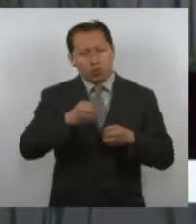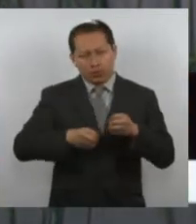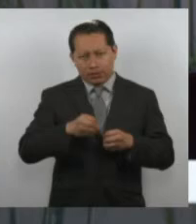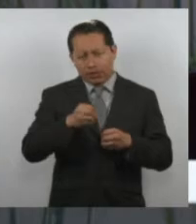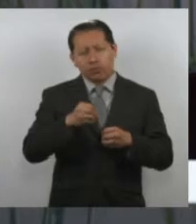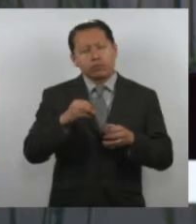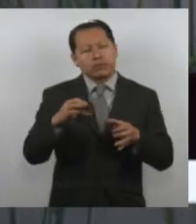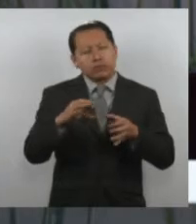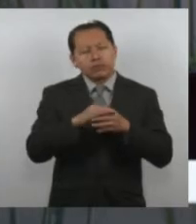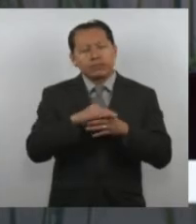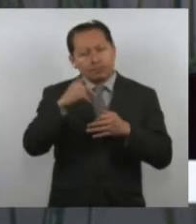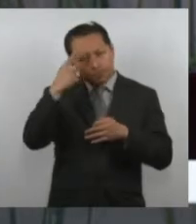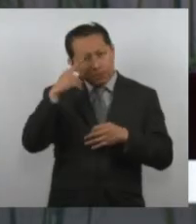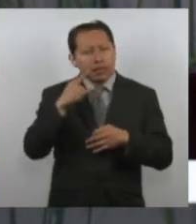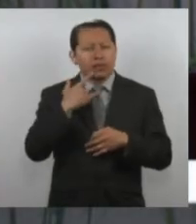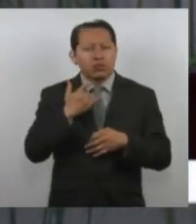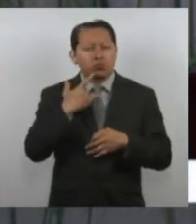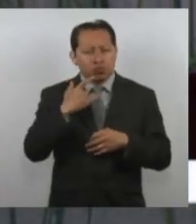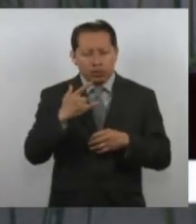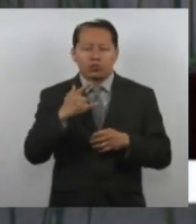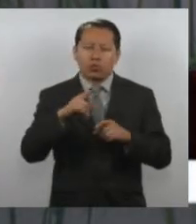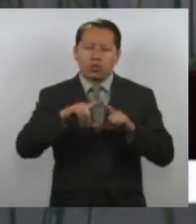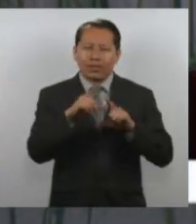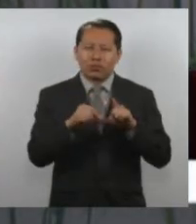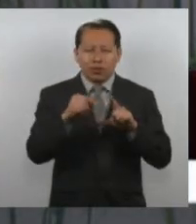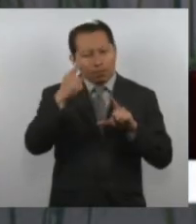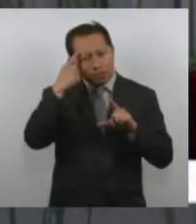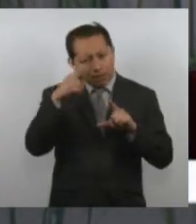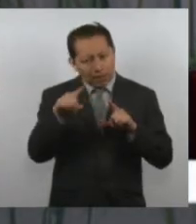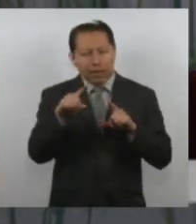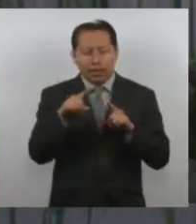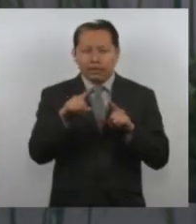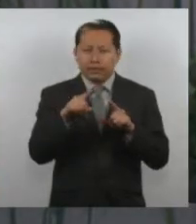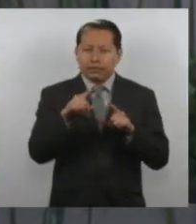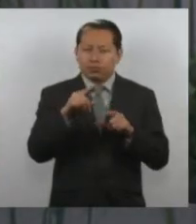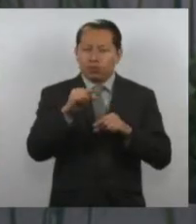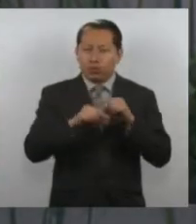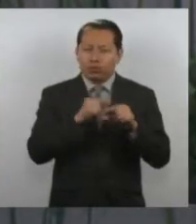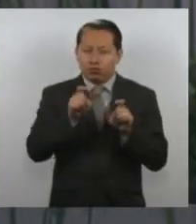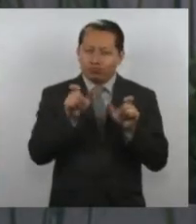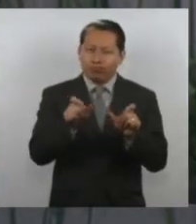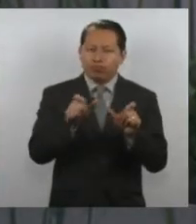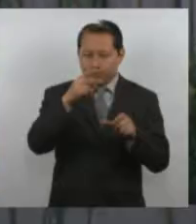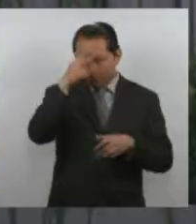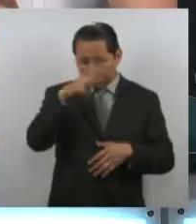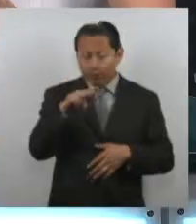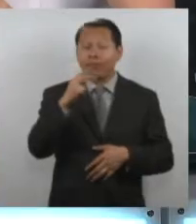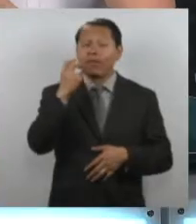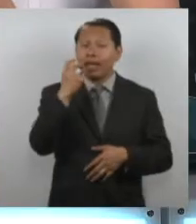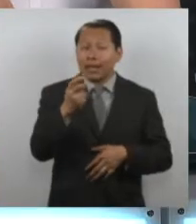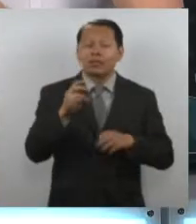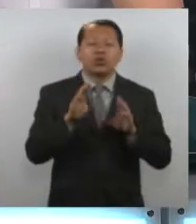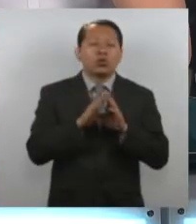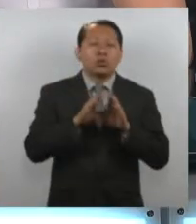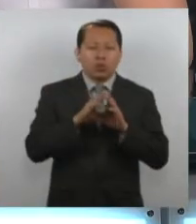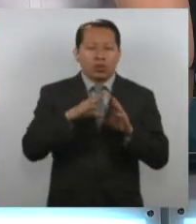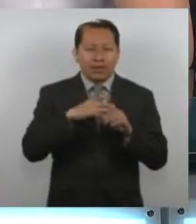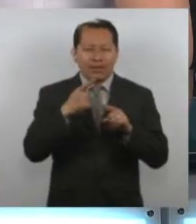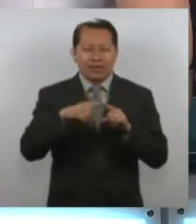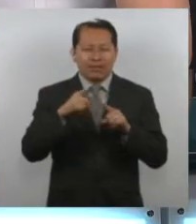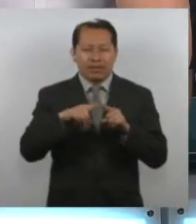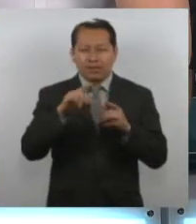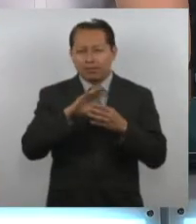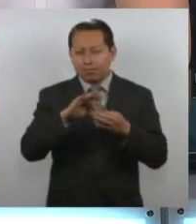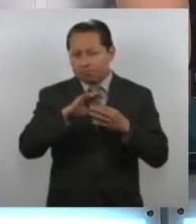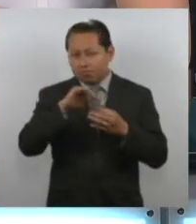esfuerzos nacionales para combatir a la inseguridad en México, ¿sí? En ese sentido, de acuerdo a los borradores que se